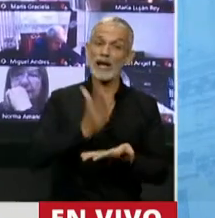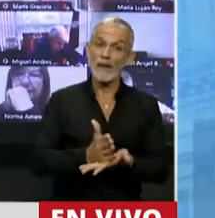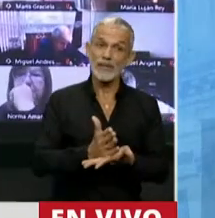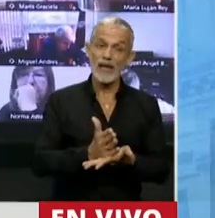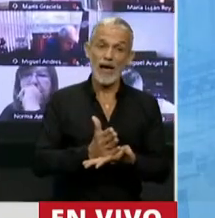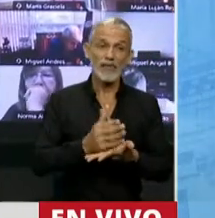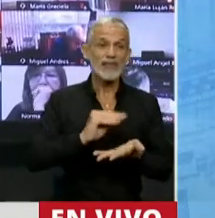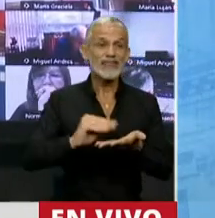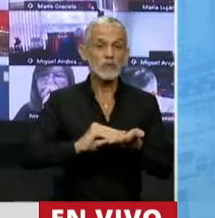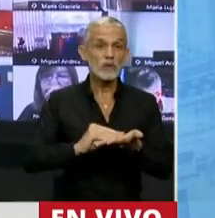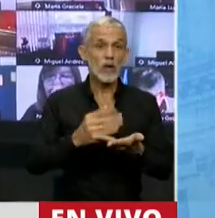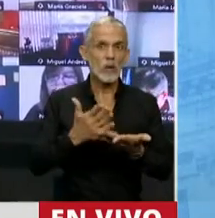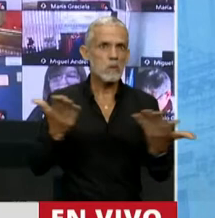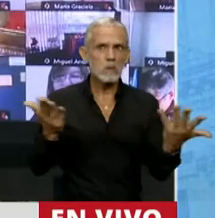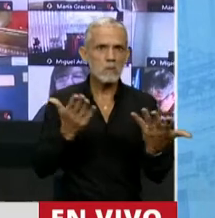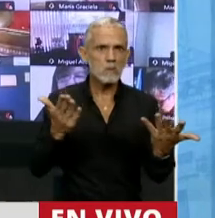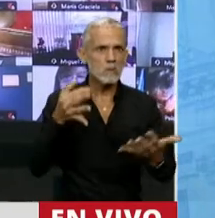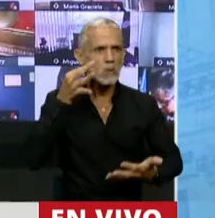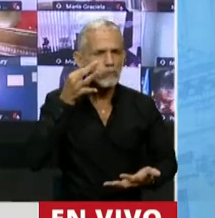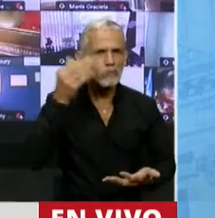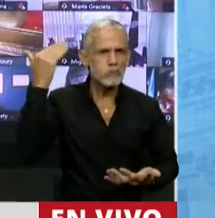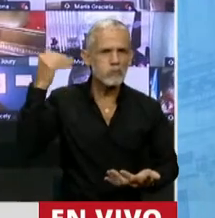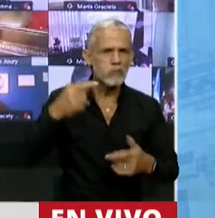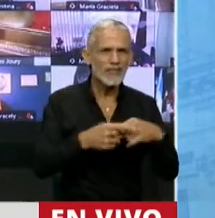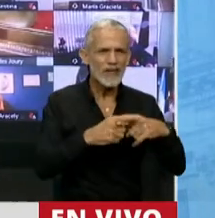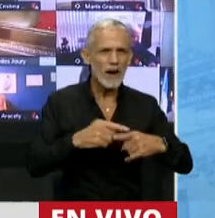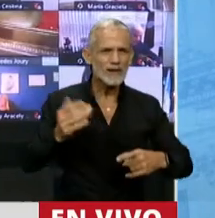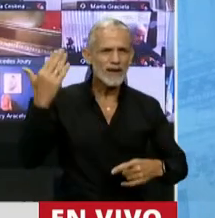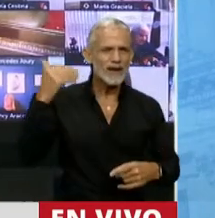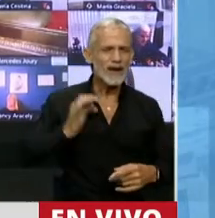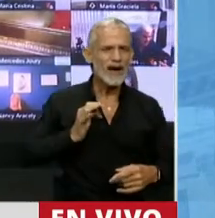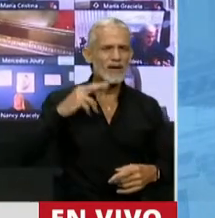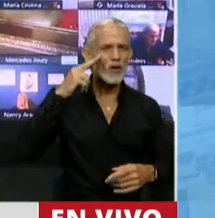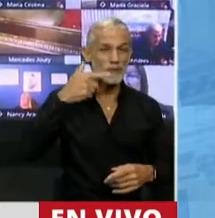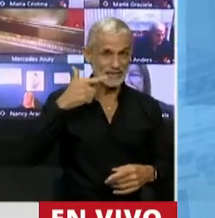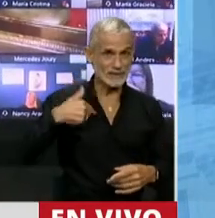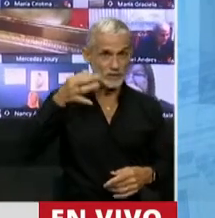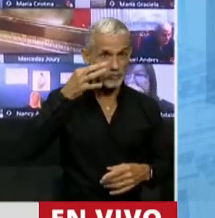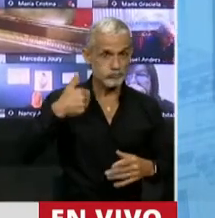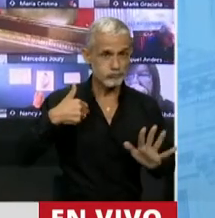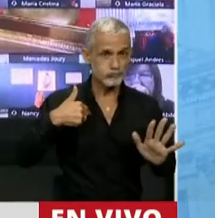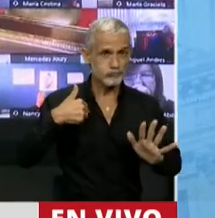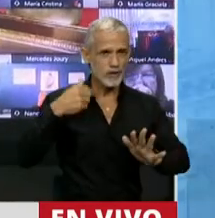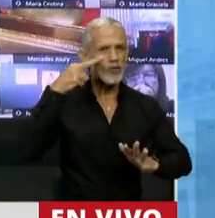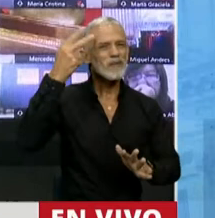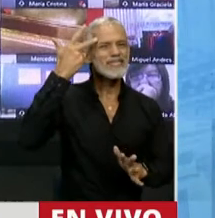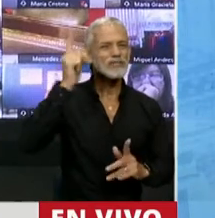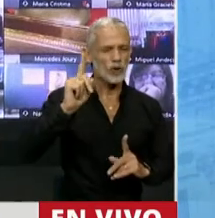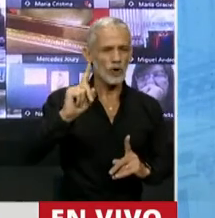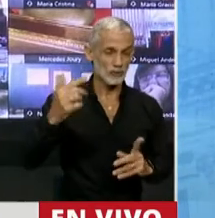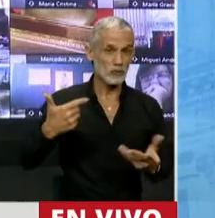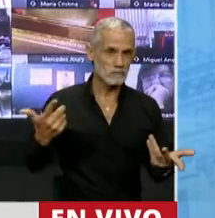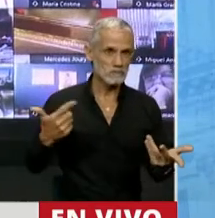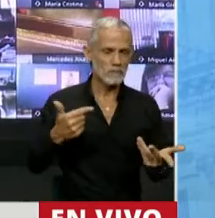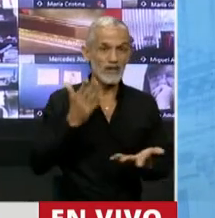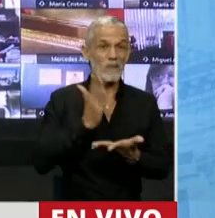de los legisladores no tuvieron la oportunidad de participar en el debate que sí tuve la oportunidad en 2018. Y esa